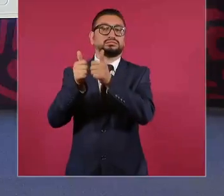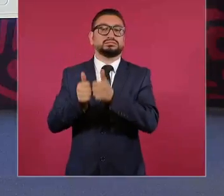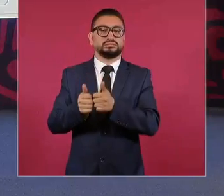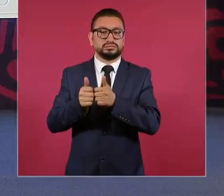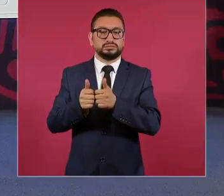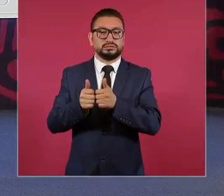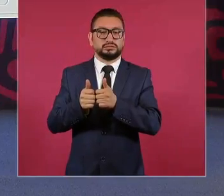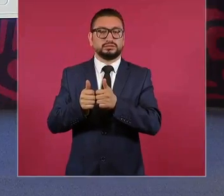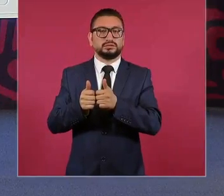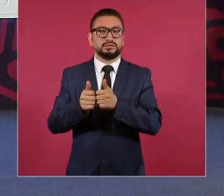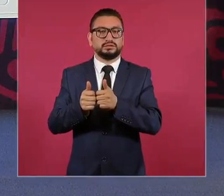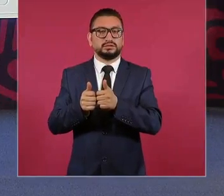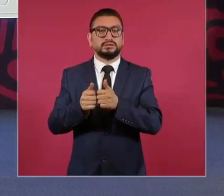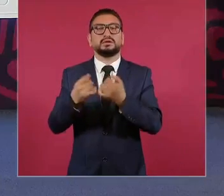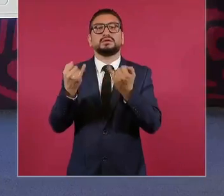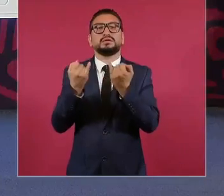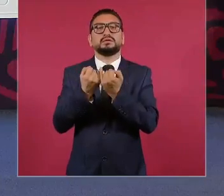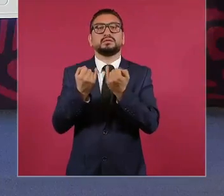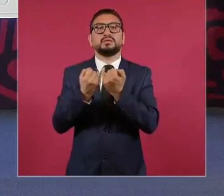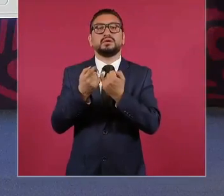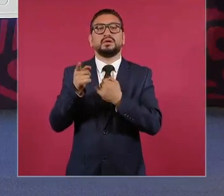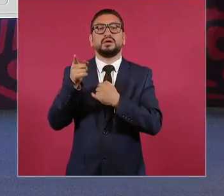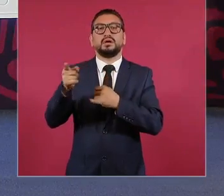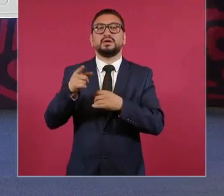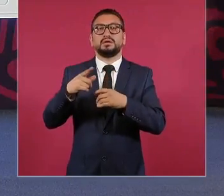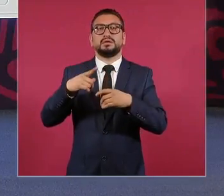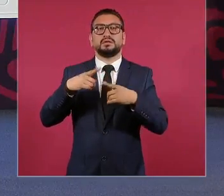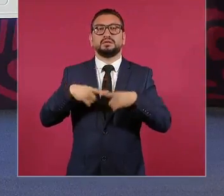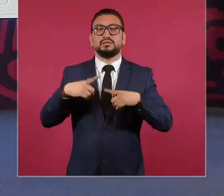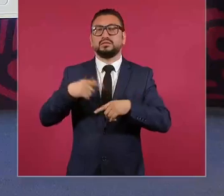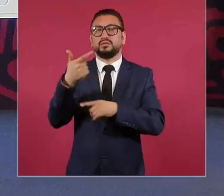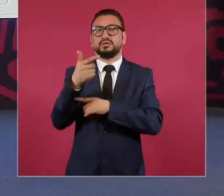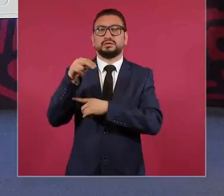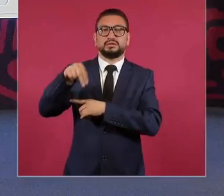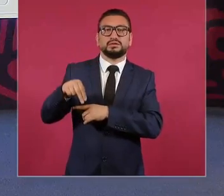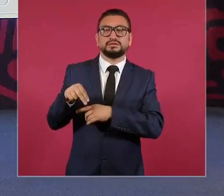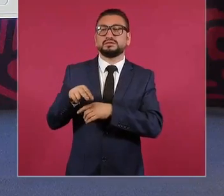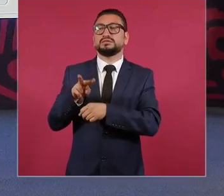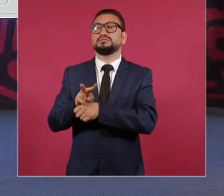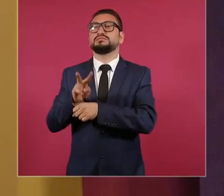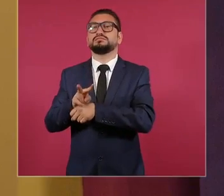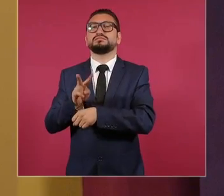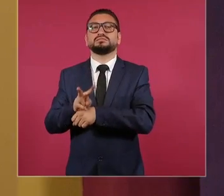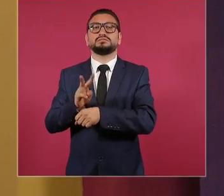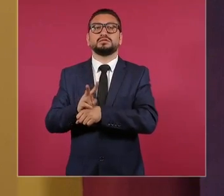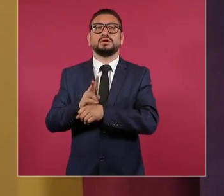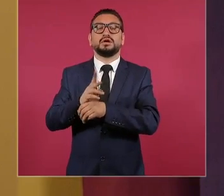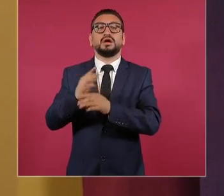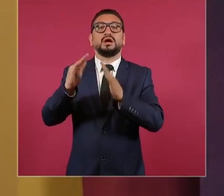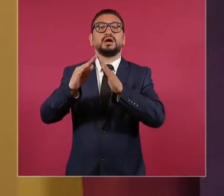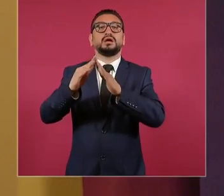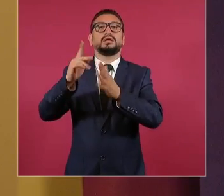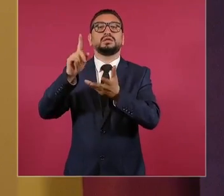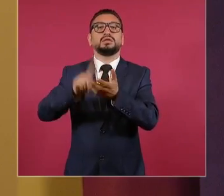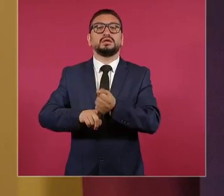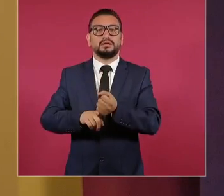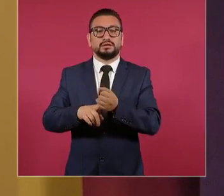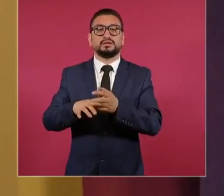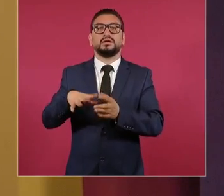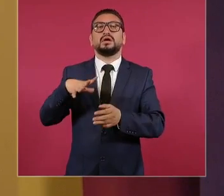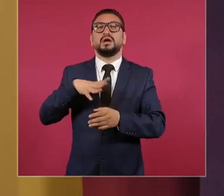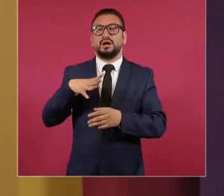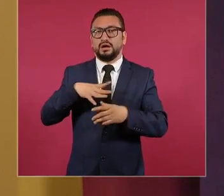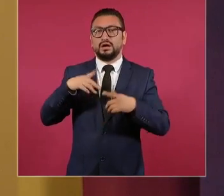aparte le pone guardia nacional afuera de su domicilio, dispone de